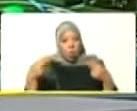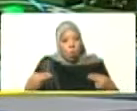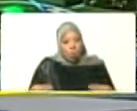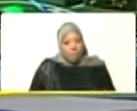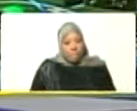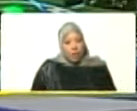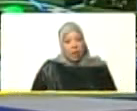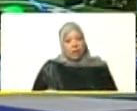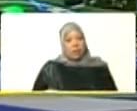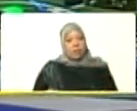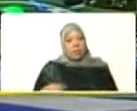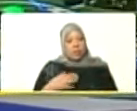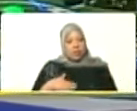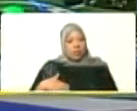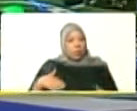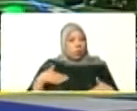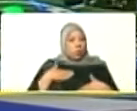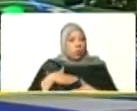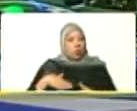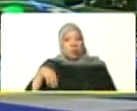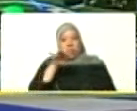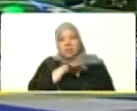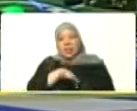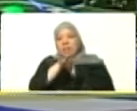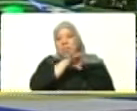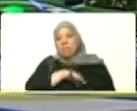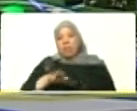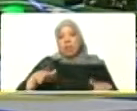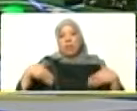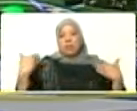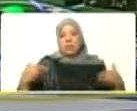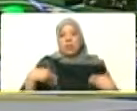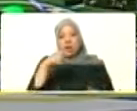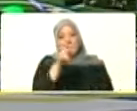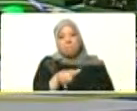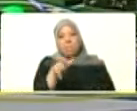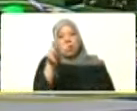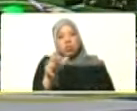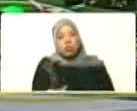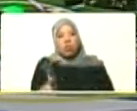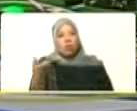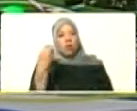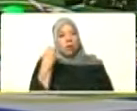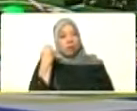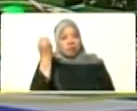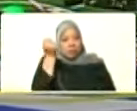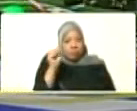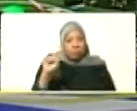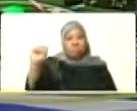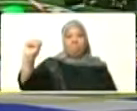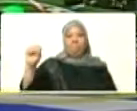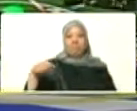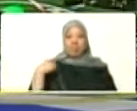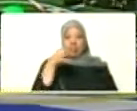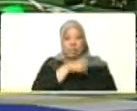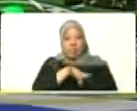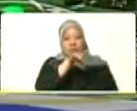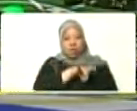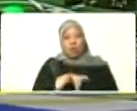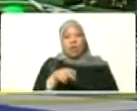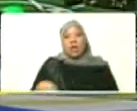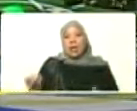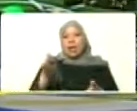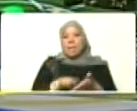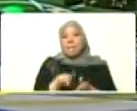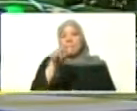humanamente gratificante. Humanamente gratificante, como nos repitiera mil veces nuestro amado comandante